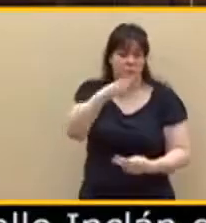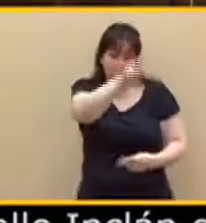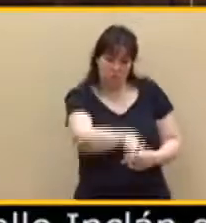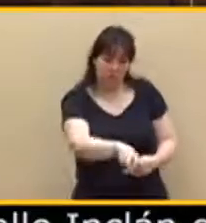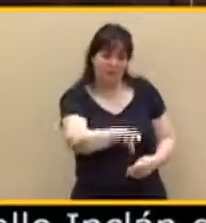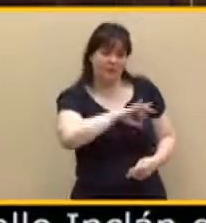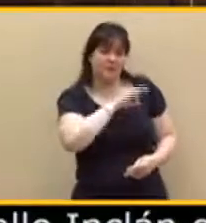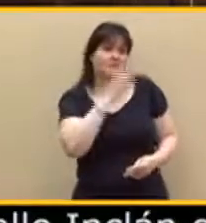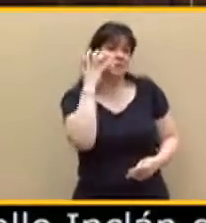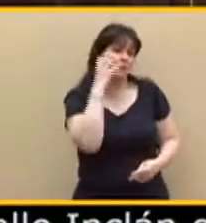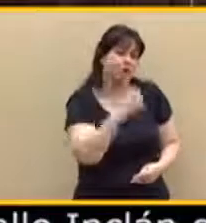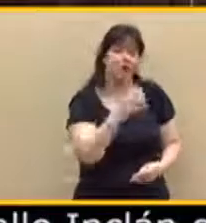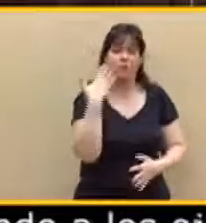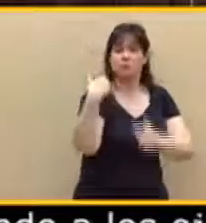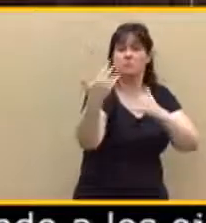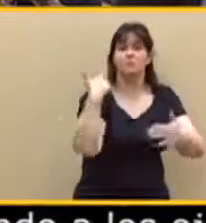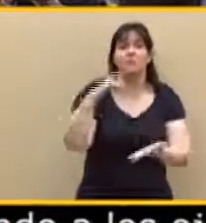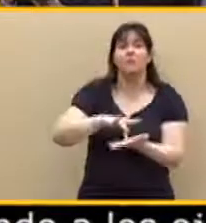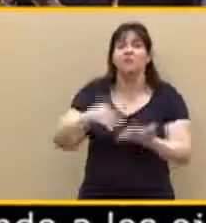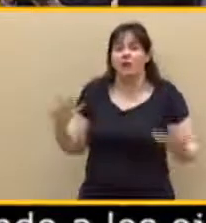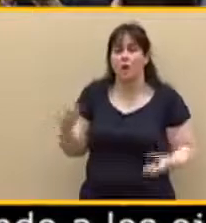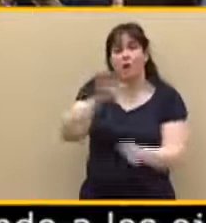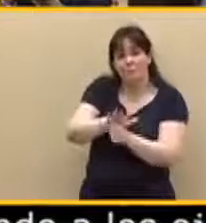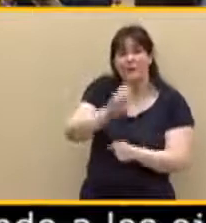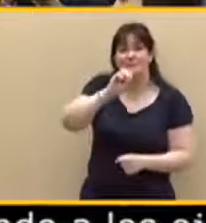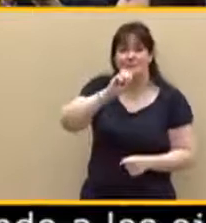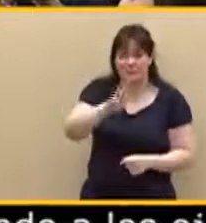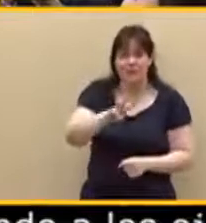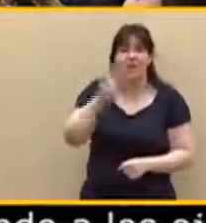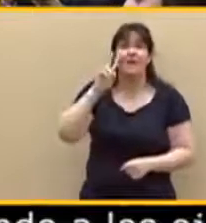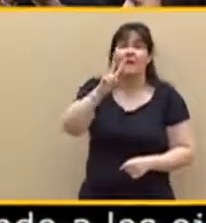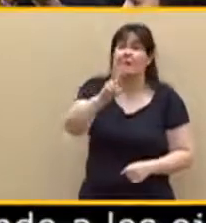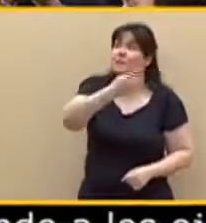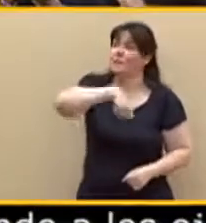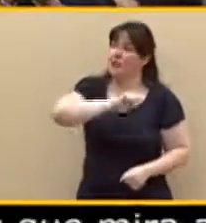digo, un martes y 13, y que mira a España.